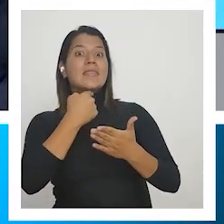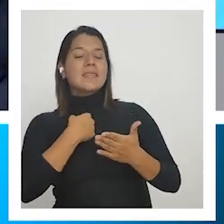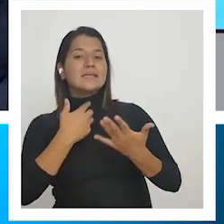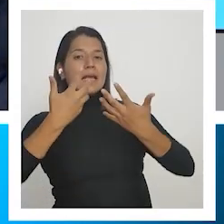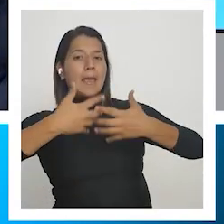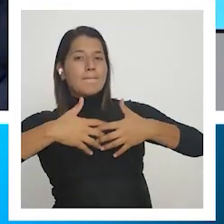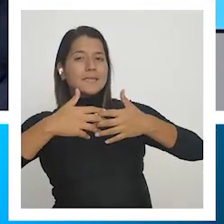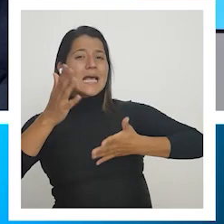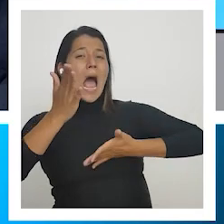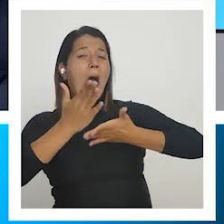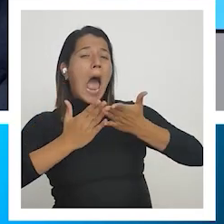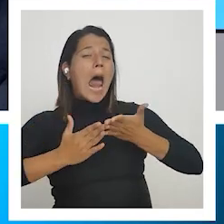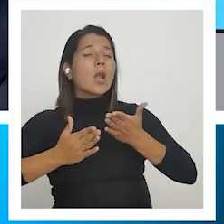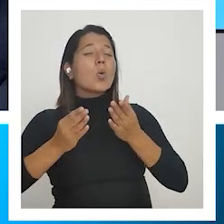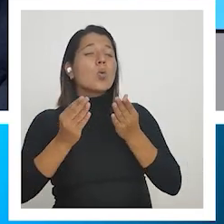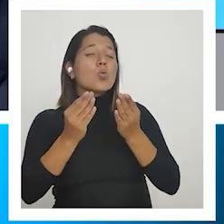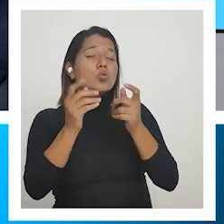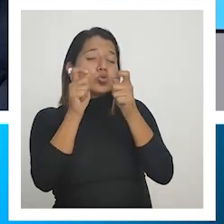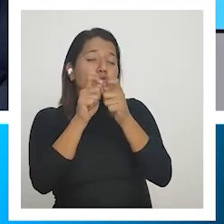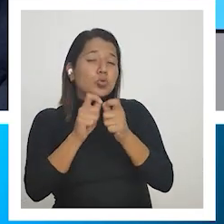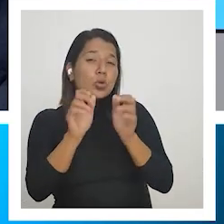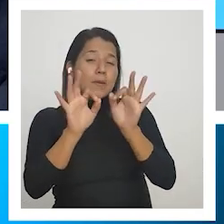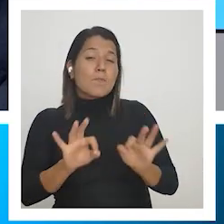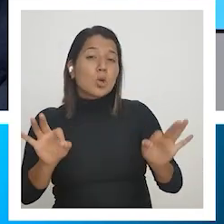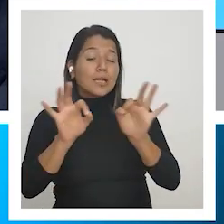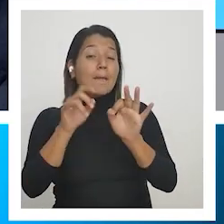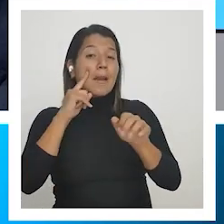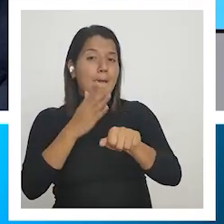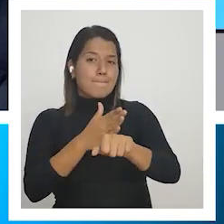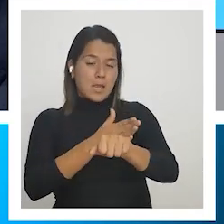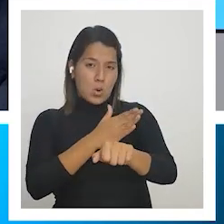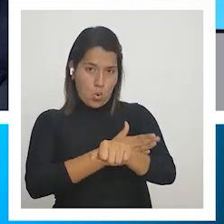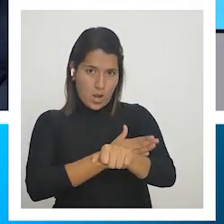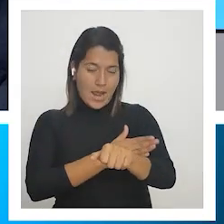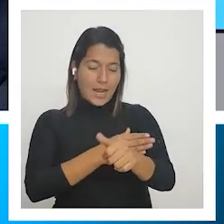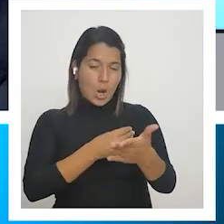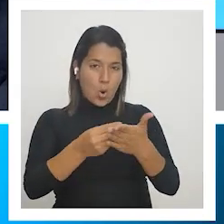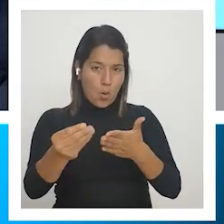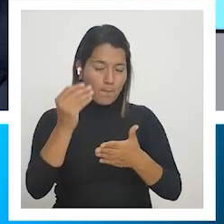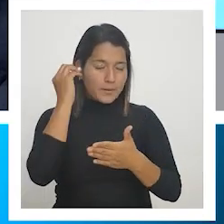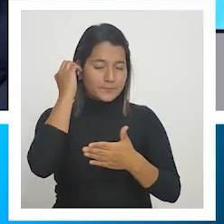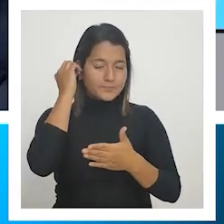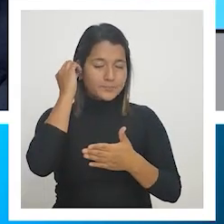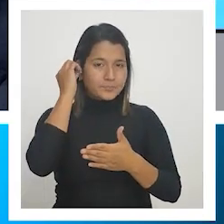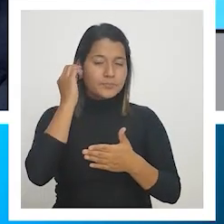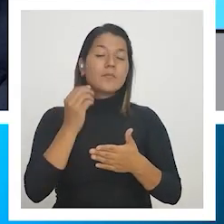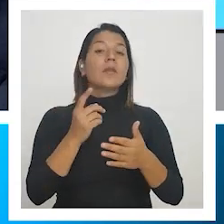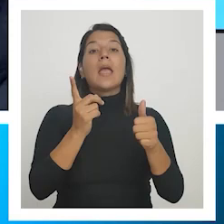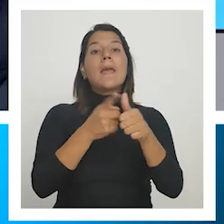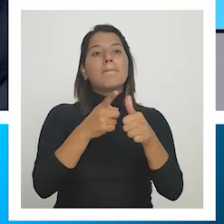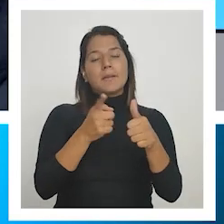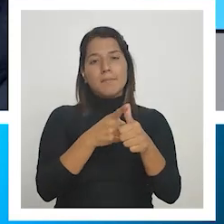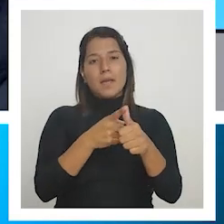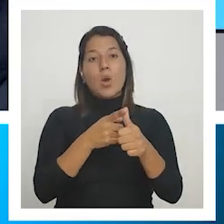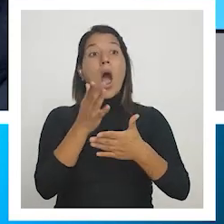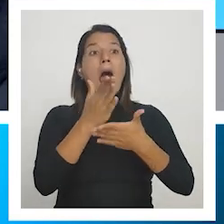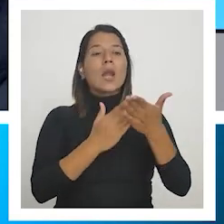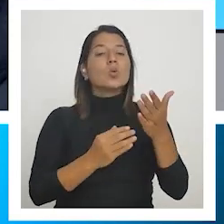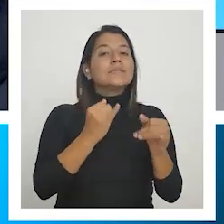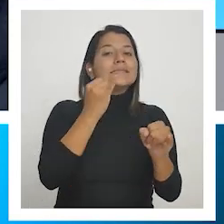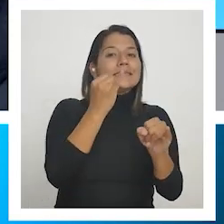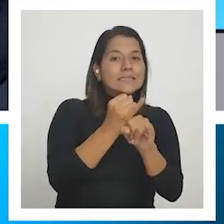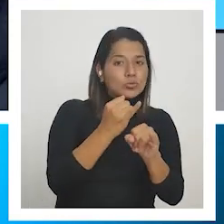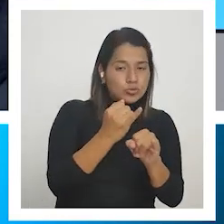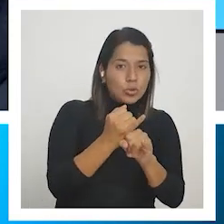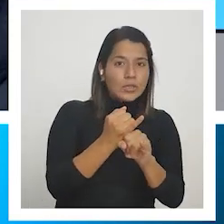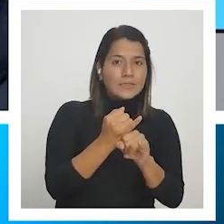relación con el mercado de las compras públicas. Primero, hay un segmento muy importante que todavía no le está vendiendo del Estado, y ahí hay una gran oportunidad,